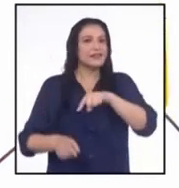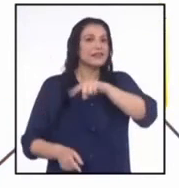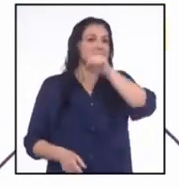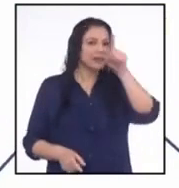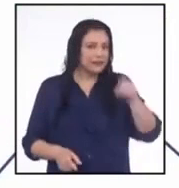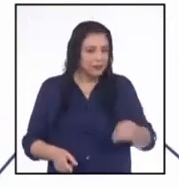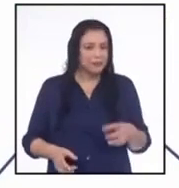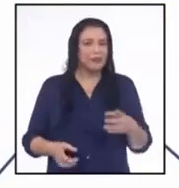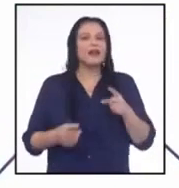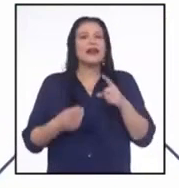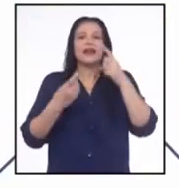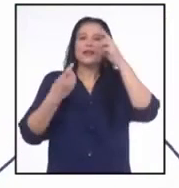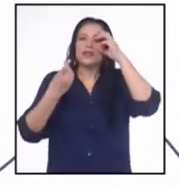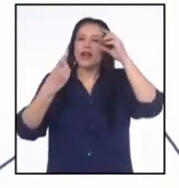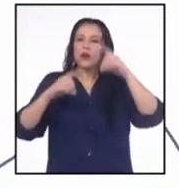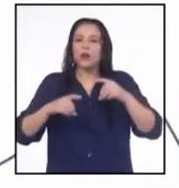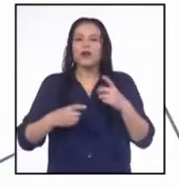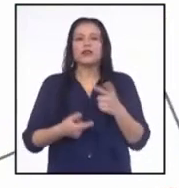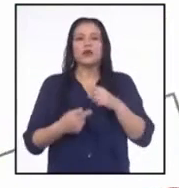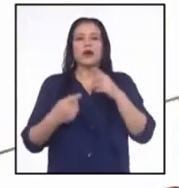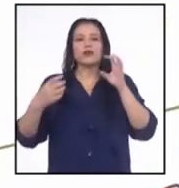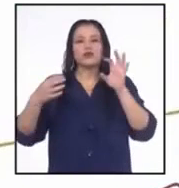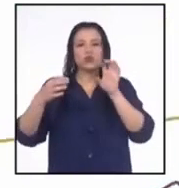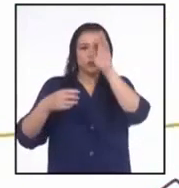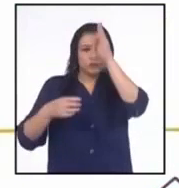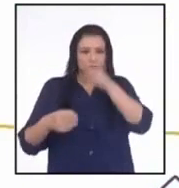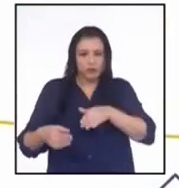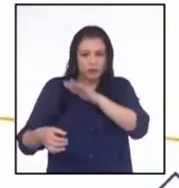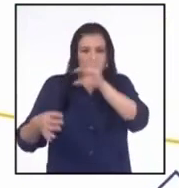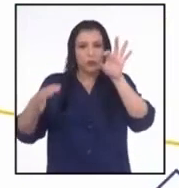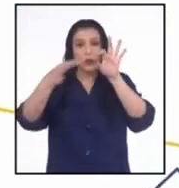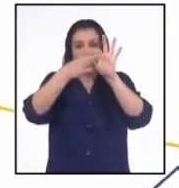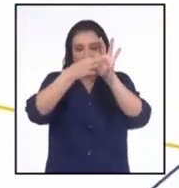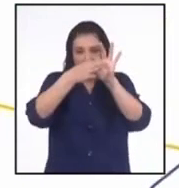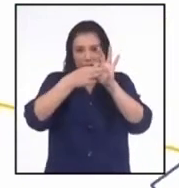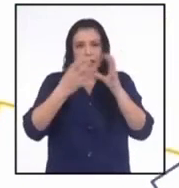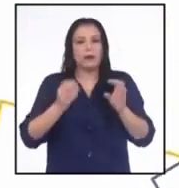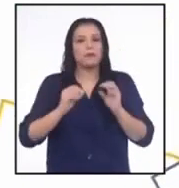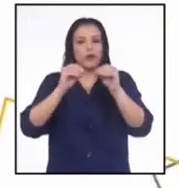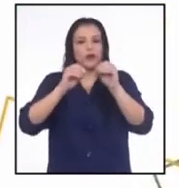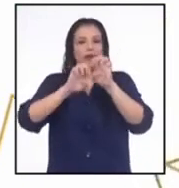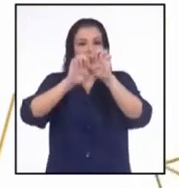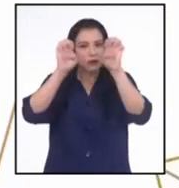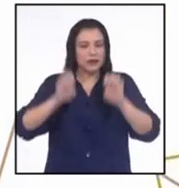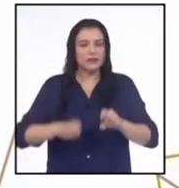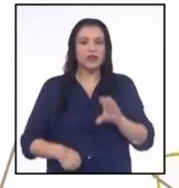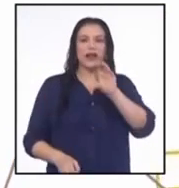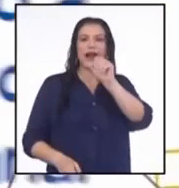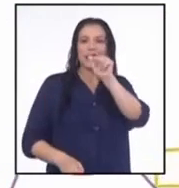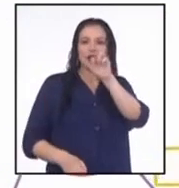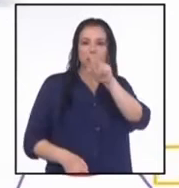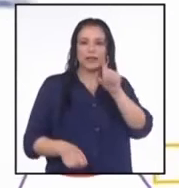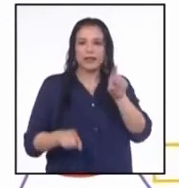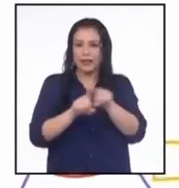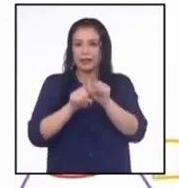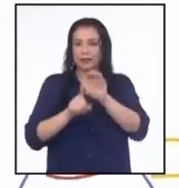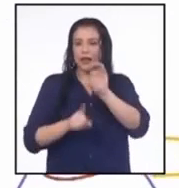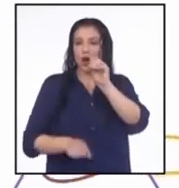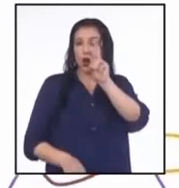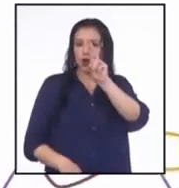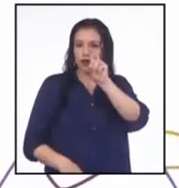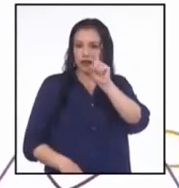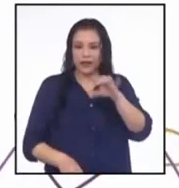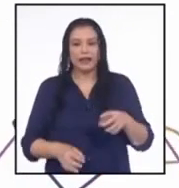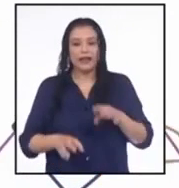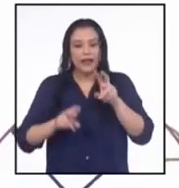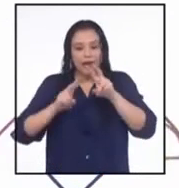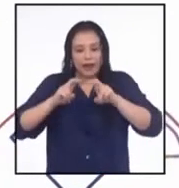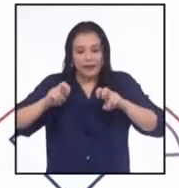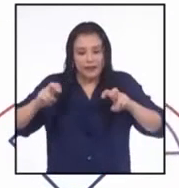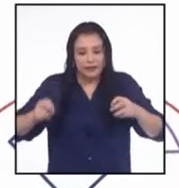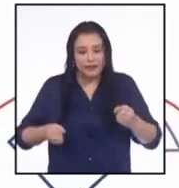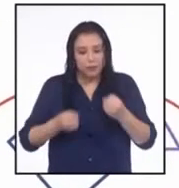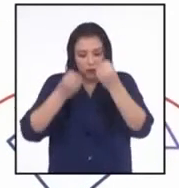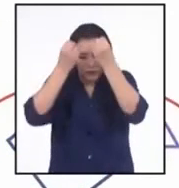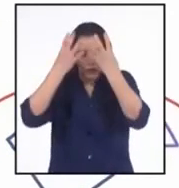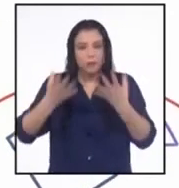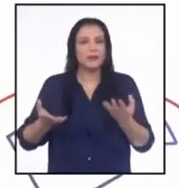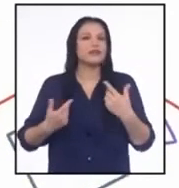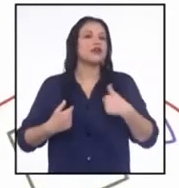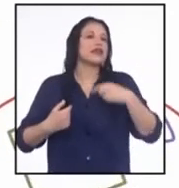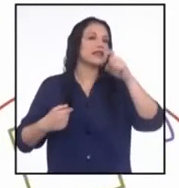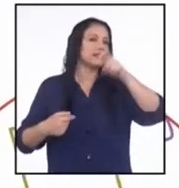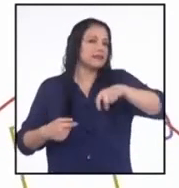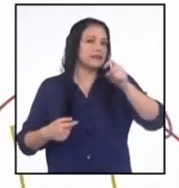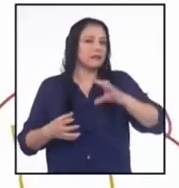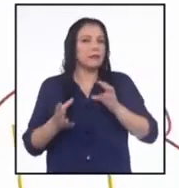de la parábola de acuerdo a su eje de simetría, al establecer la ecuación canónica y ordinaria. Analizamos los datos que requerimos para